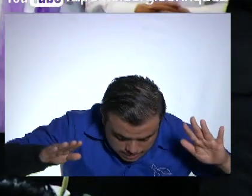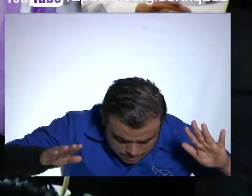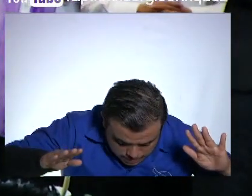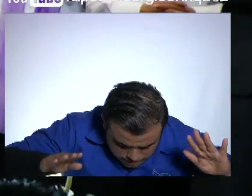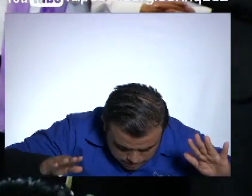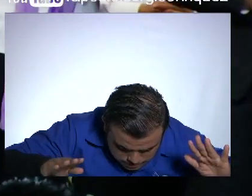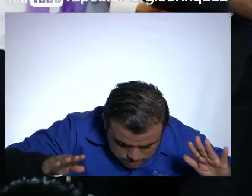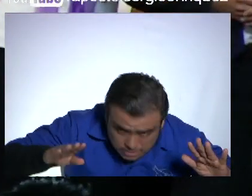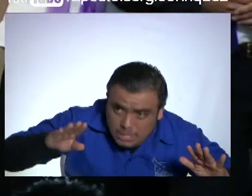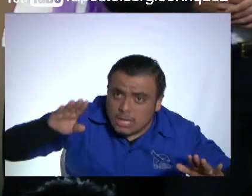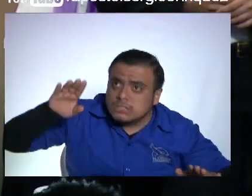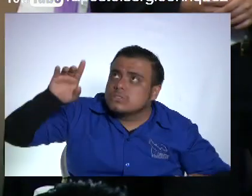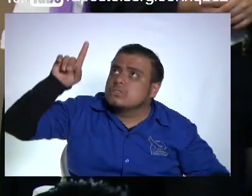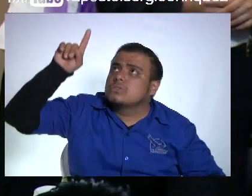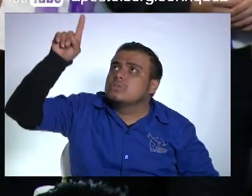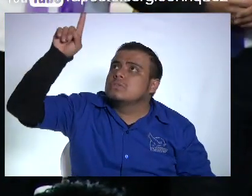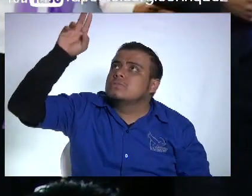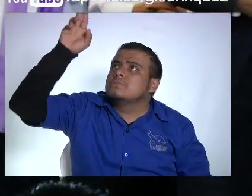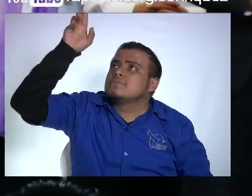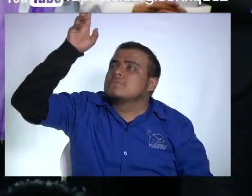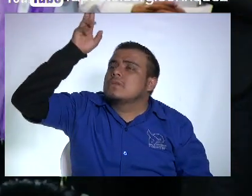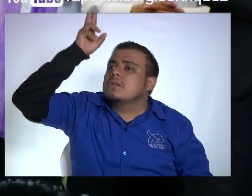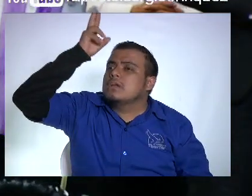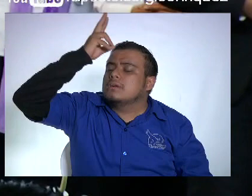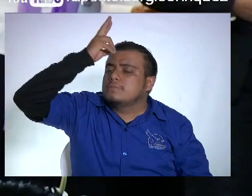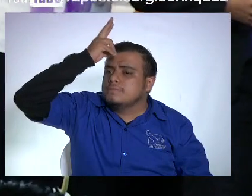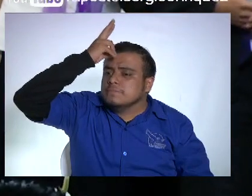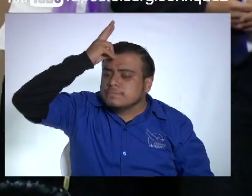para adorarte, mi